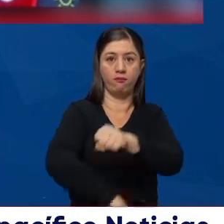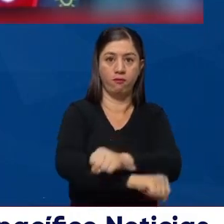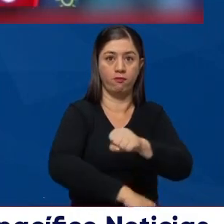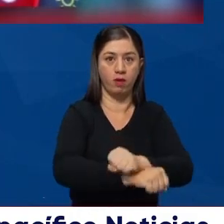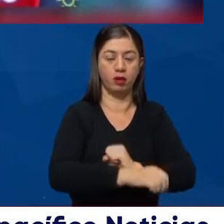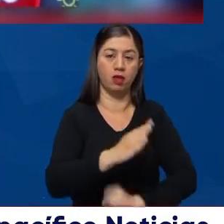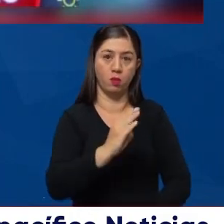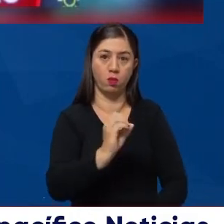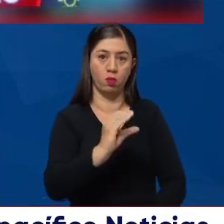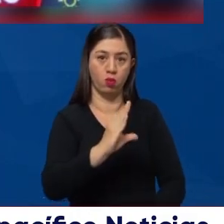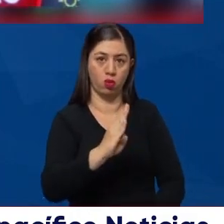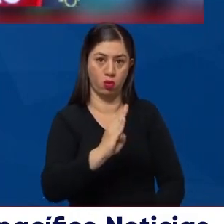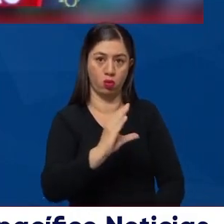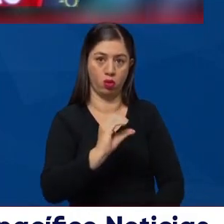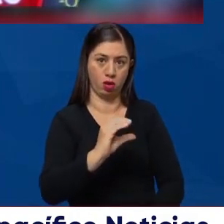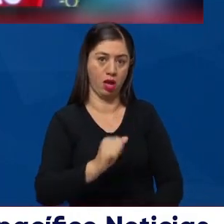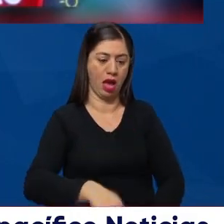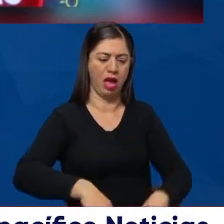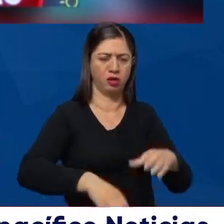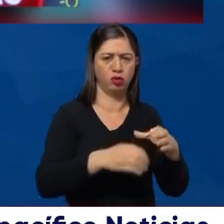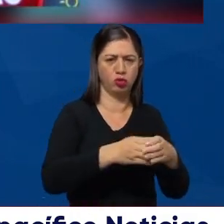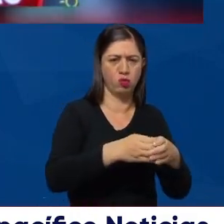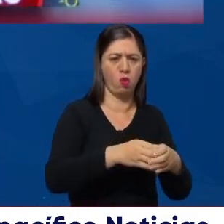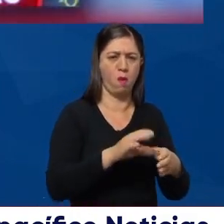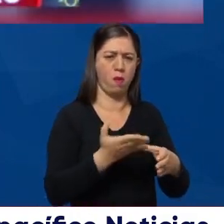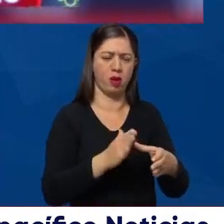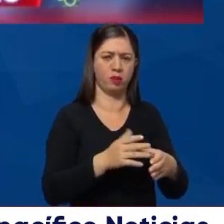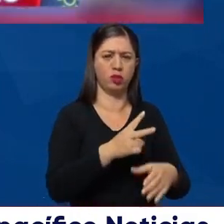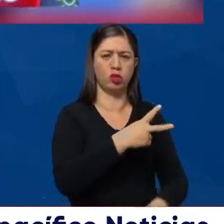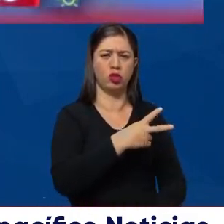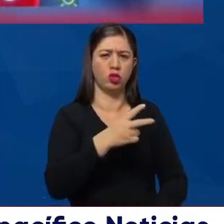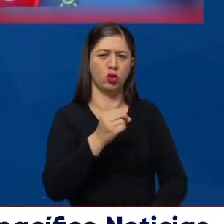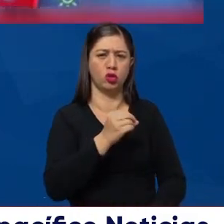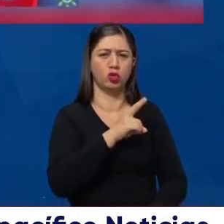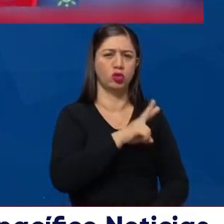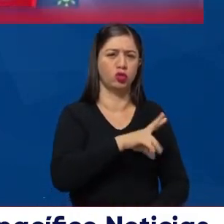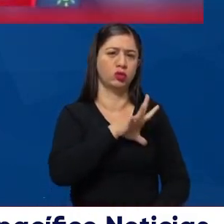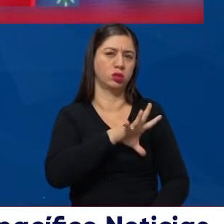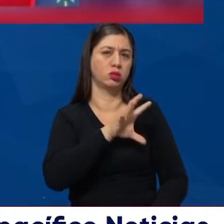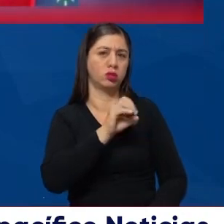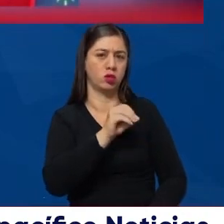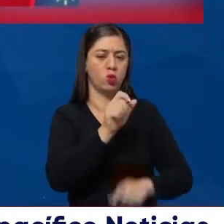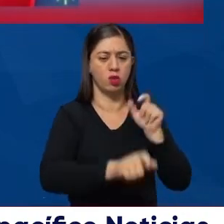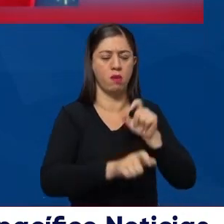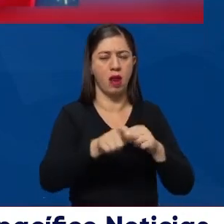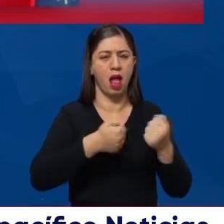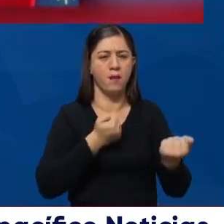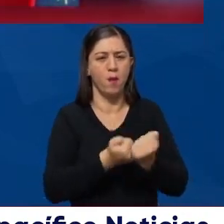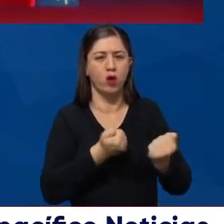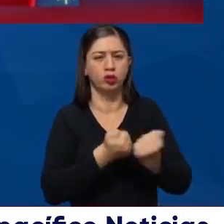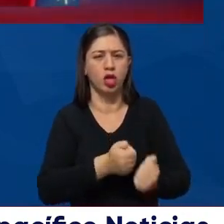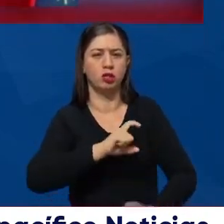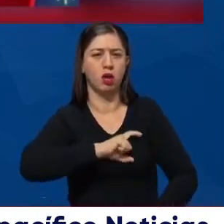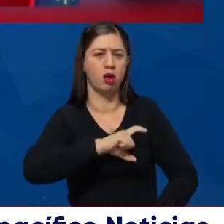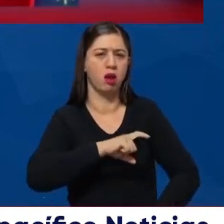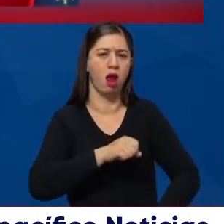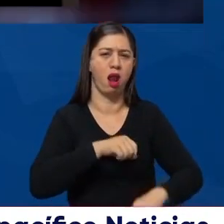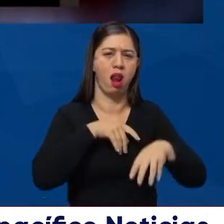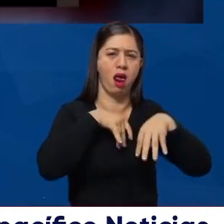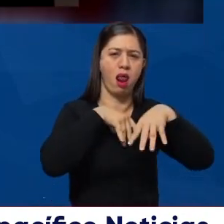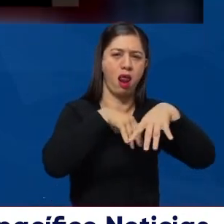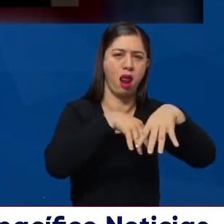Boca, y dentro de ese grupito, más o menos eran unos 250 que fueron a despedir al equipo, fueron demorados